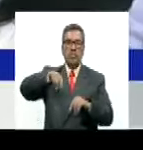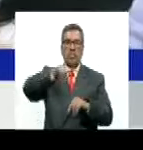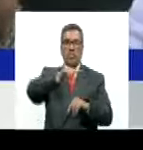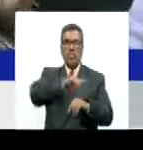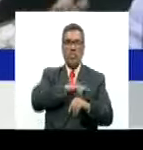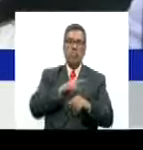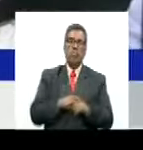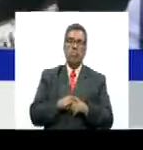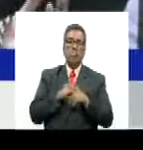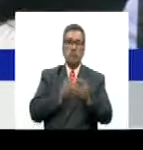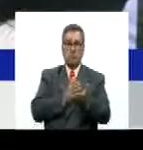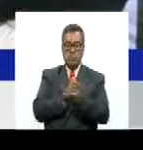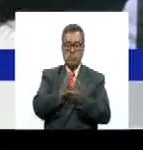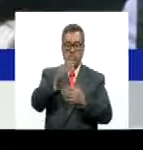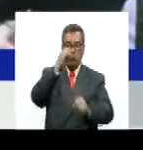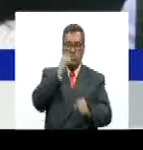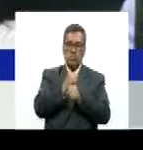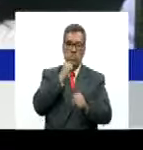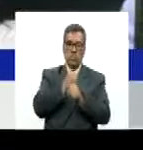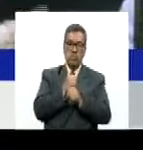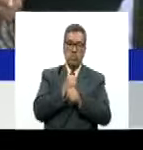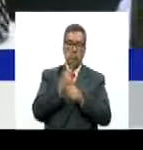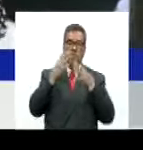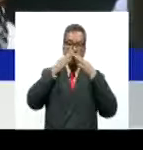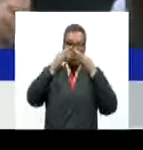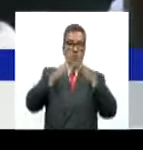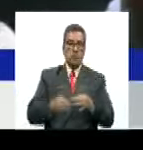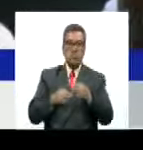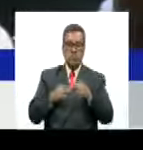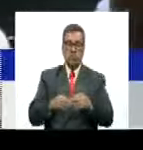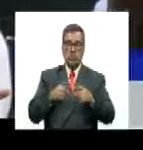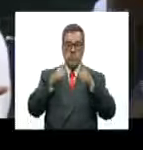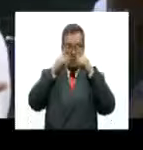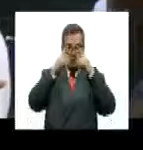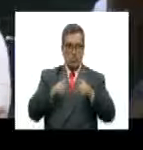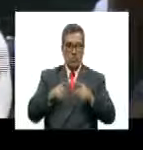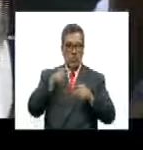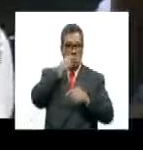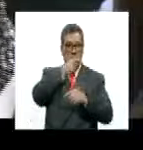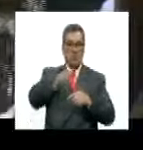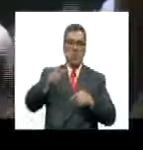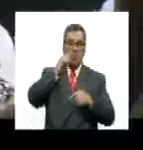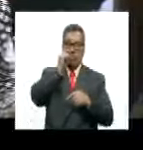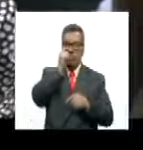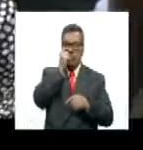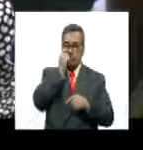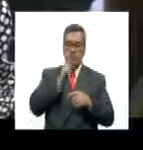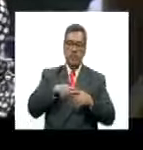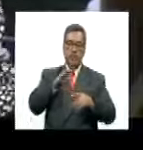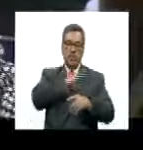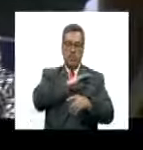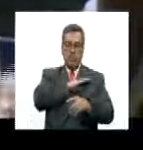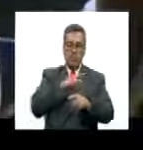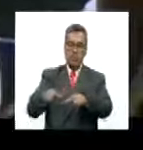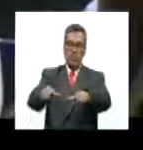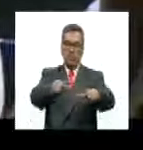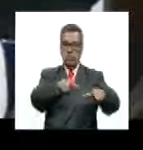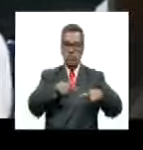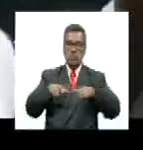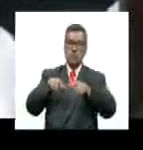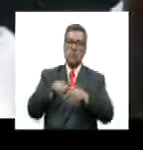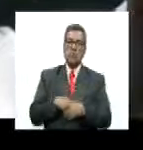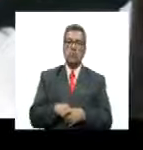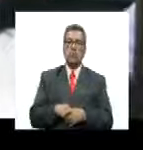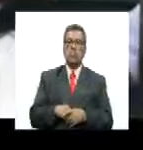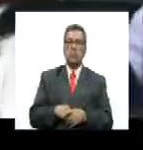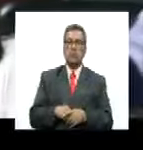nosotras continuar trabajando definitivamente por la autodeterminación de los pueblos, la soberanía y que